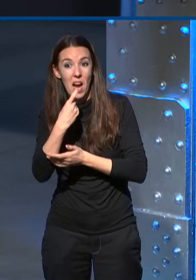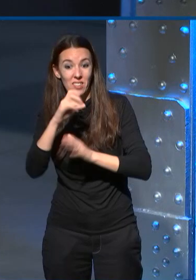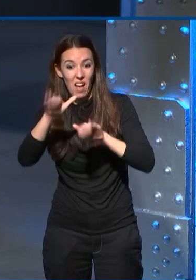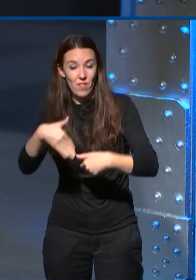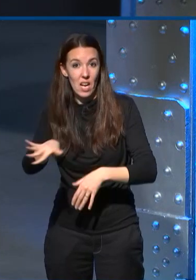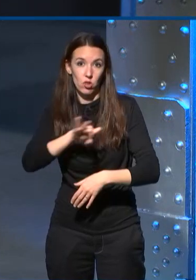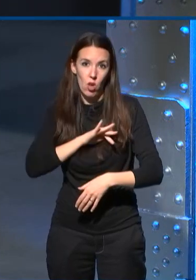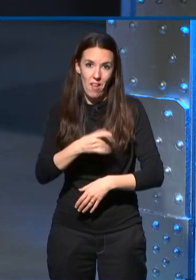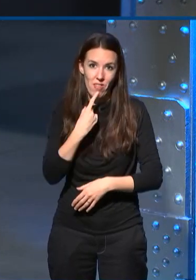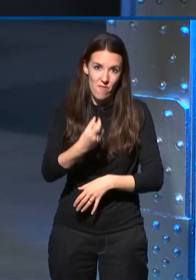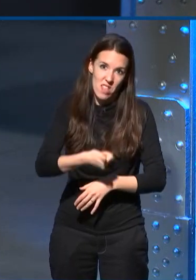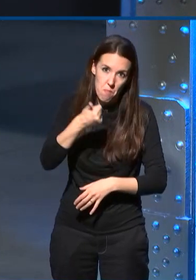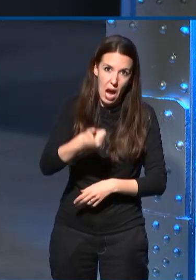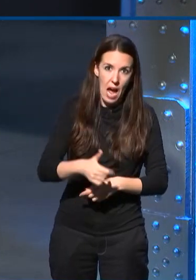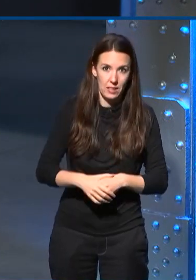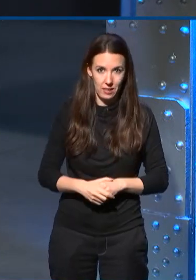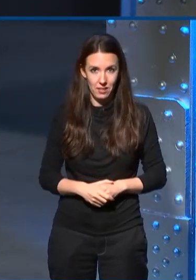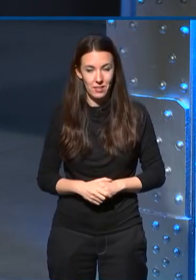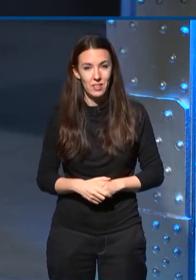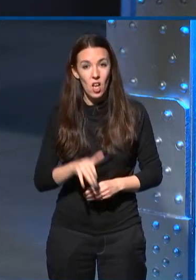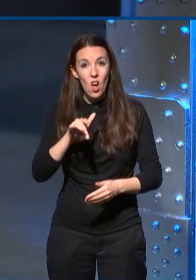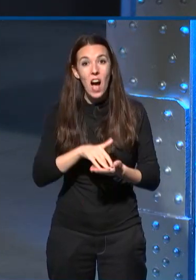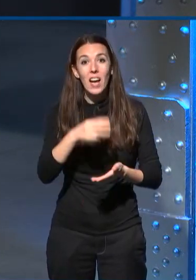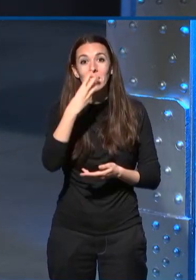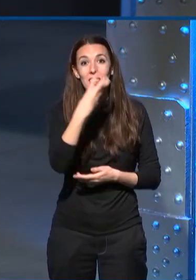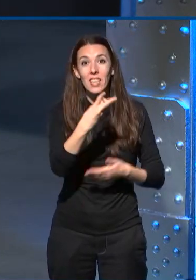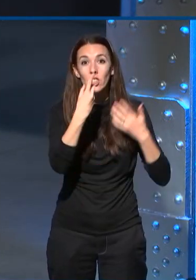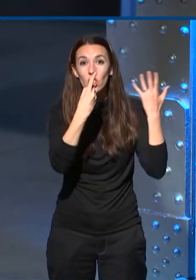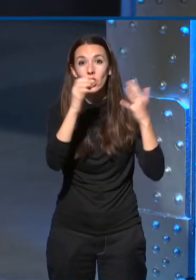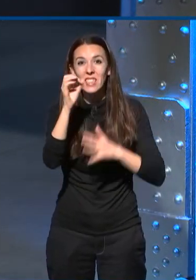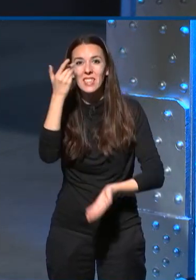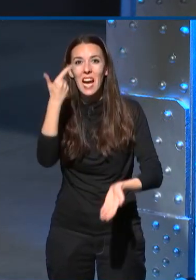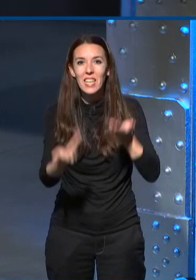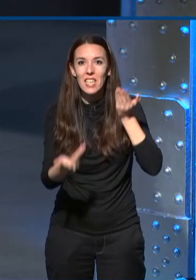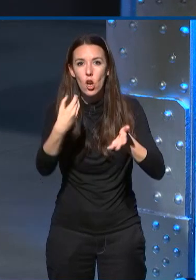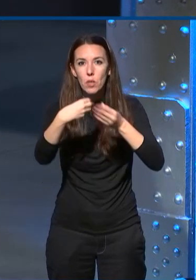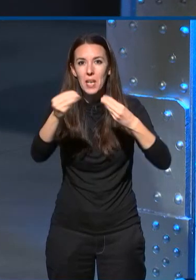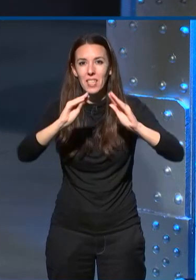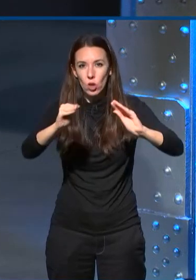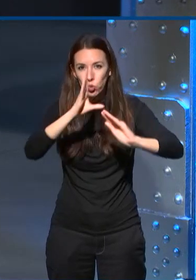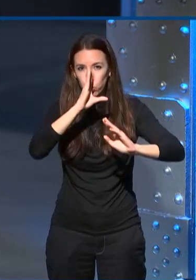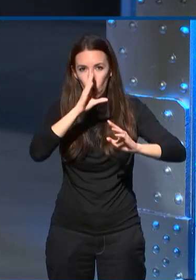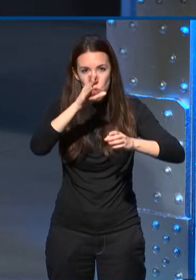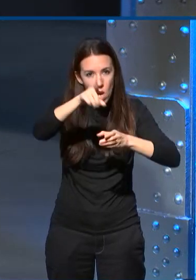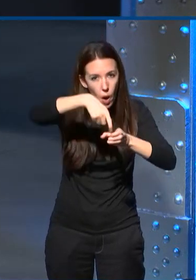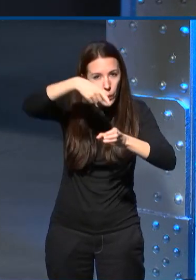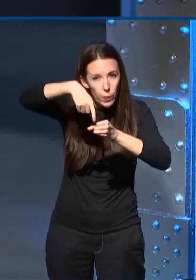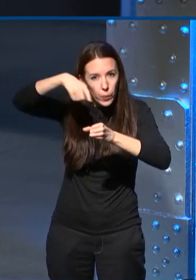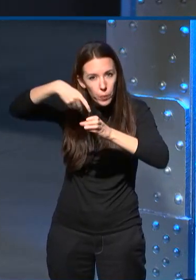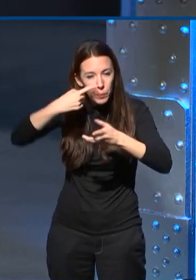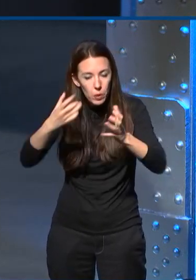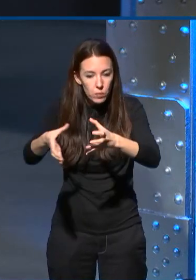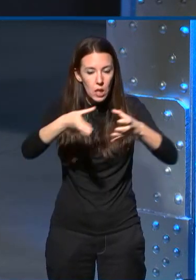charla más difícil de todas. Vale. Trajeron 380 kilos de material lunar y los Estados